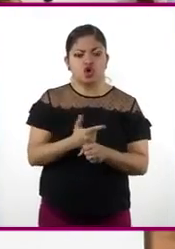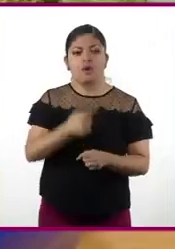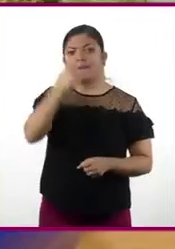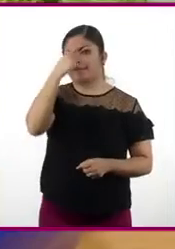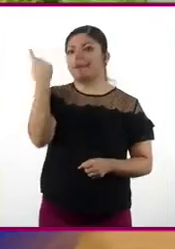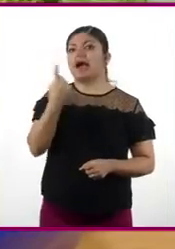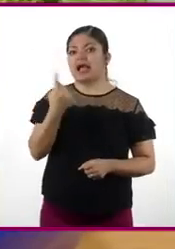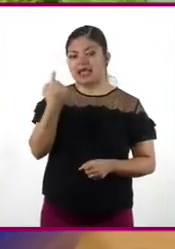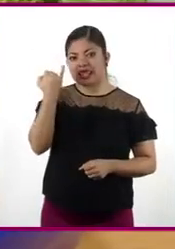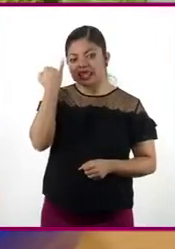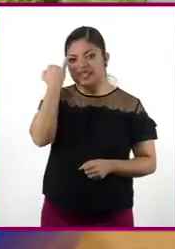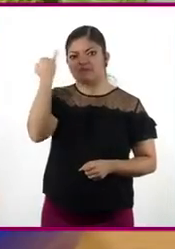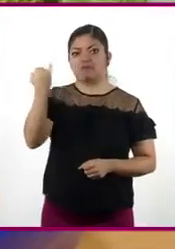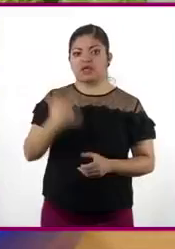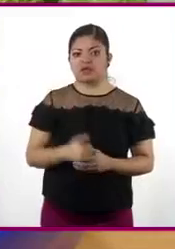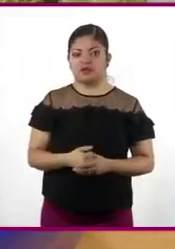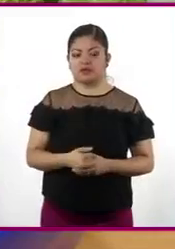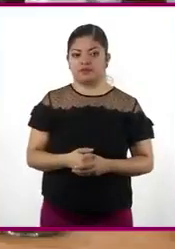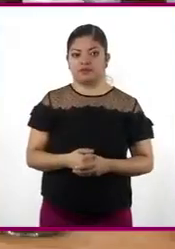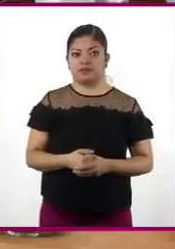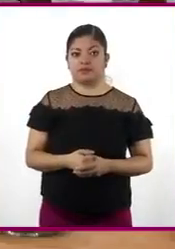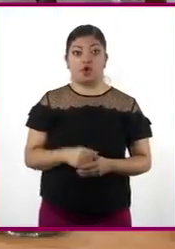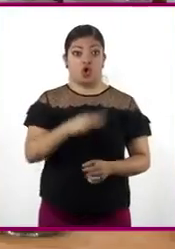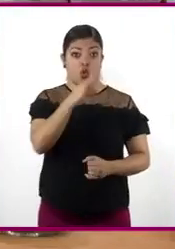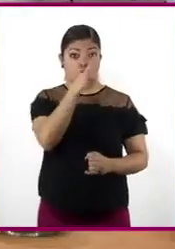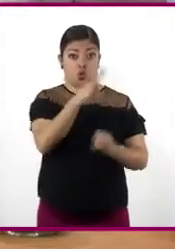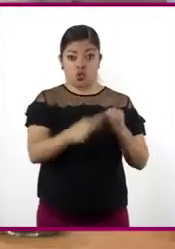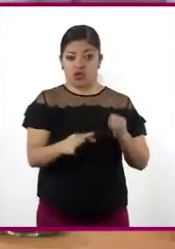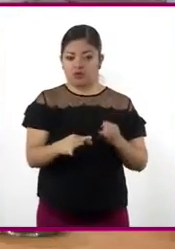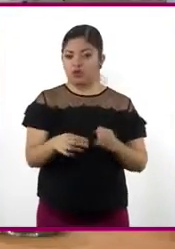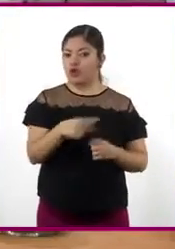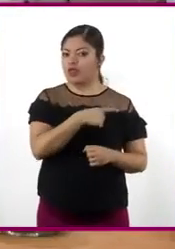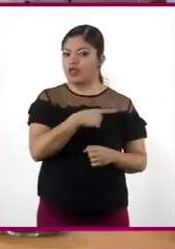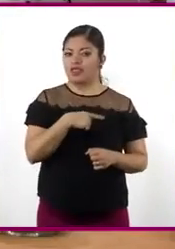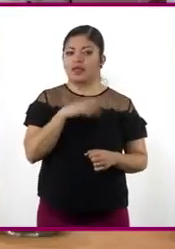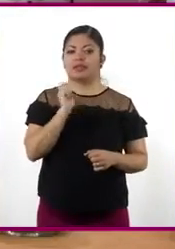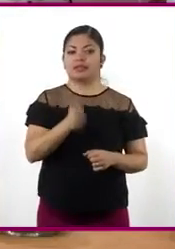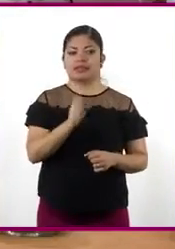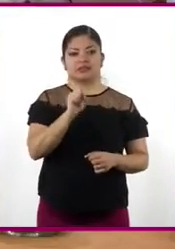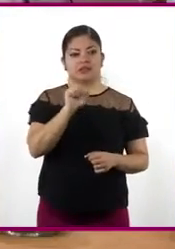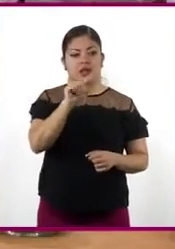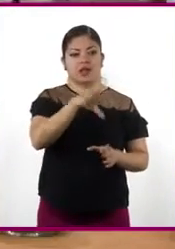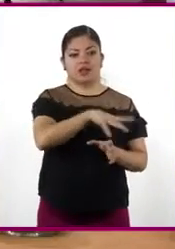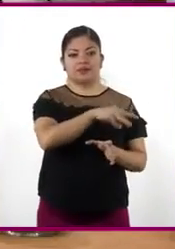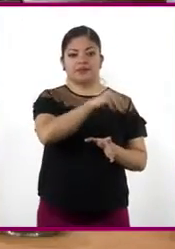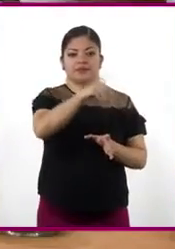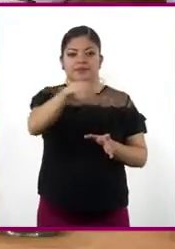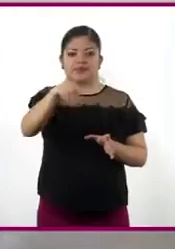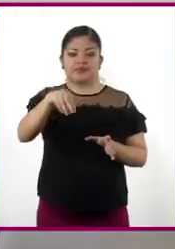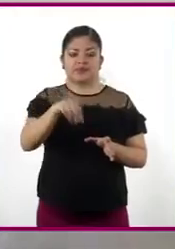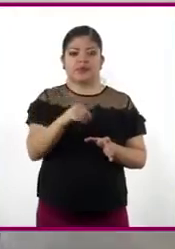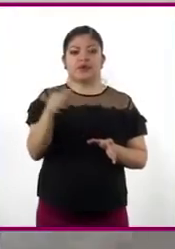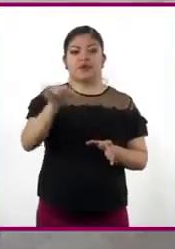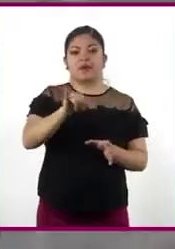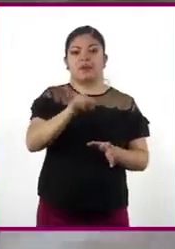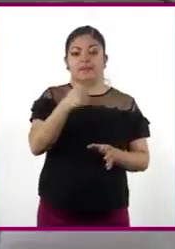inventó? Por último, todo platillo debe llevar una pizca de sal y